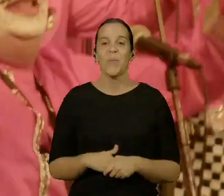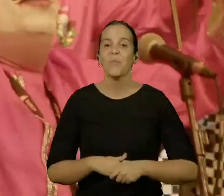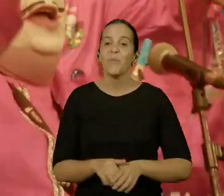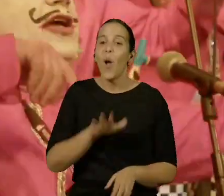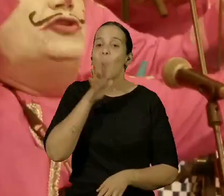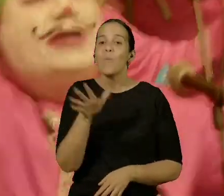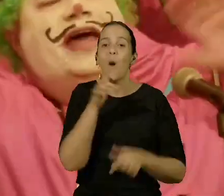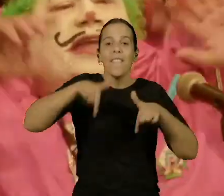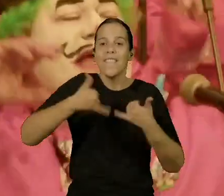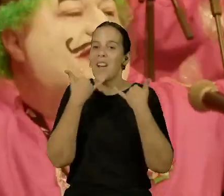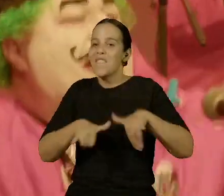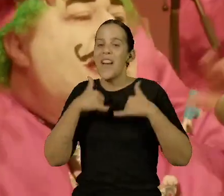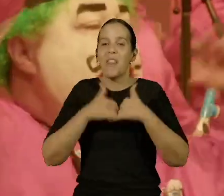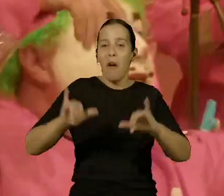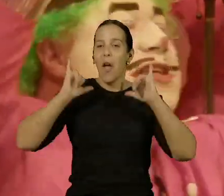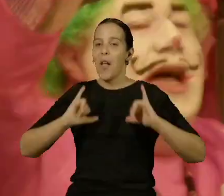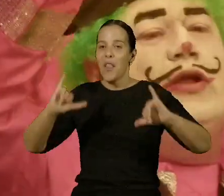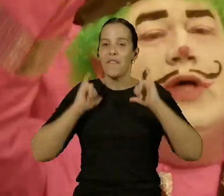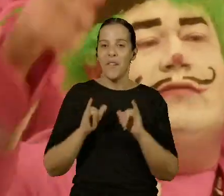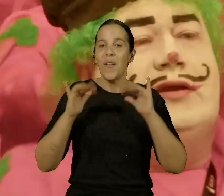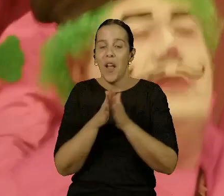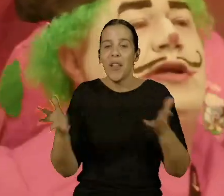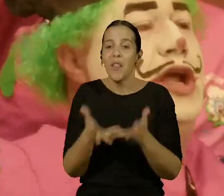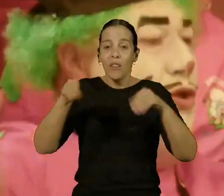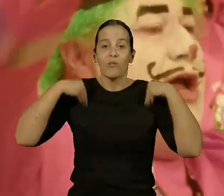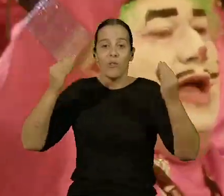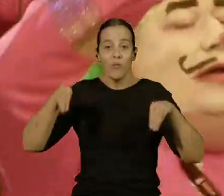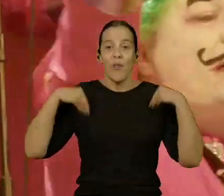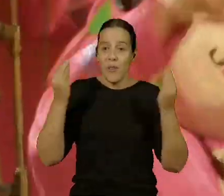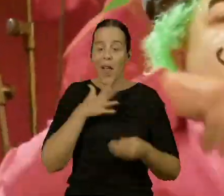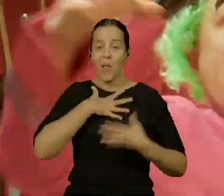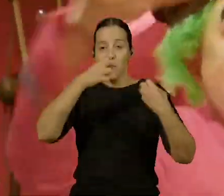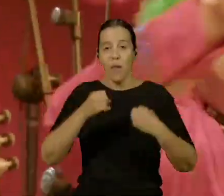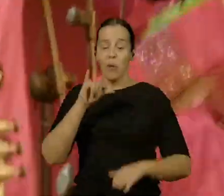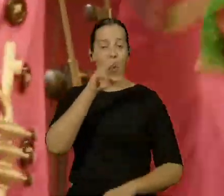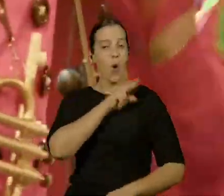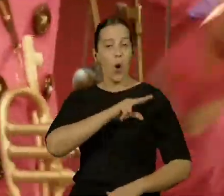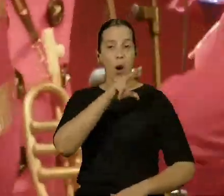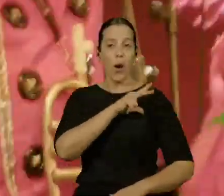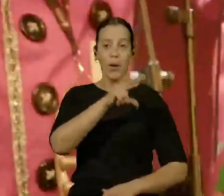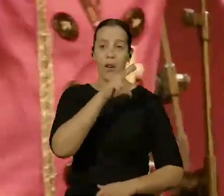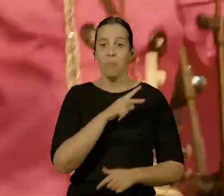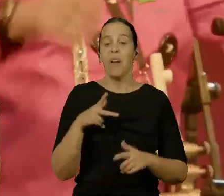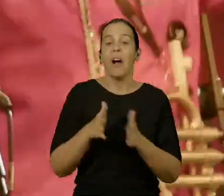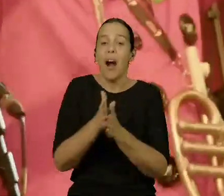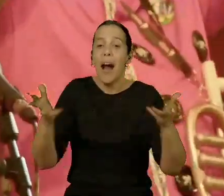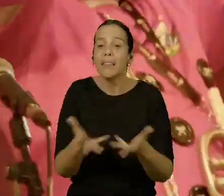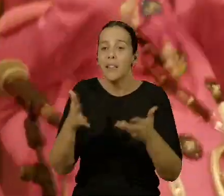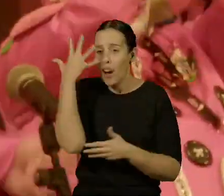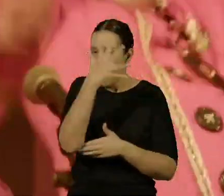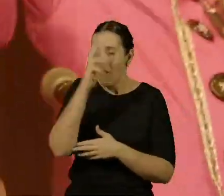Porque estas fiestas son divertidas, entretenidas y saludables. Con el arte muy excitante, no hay nada como los